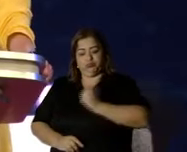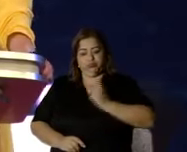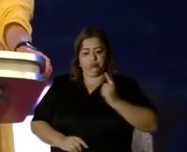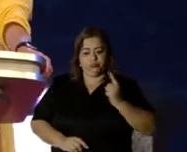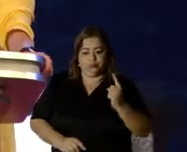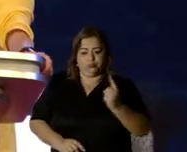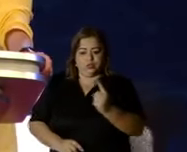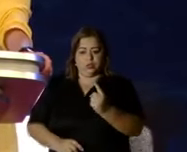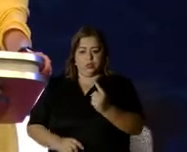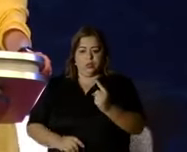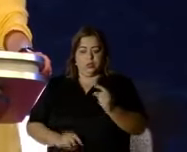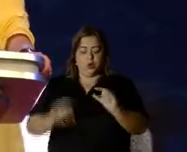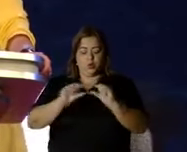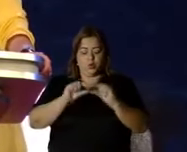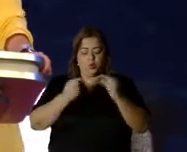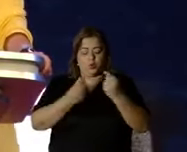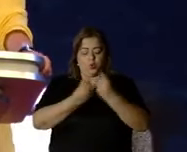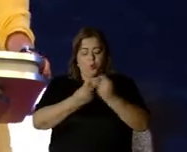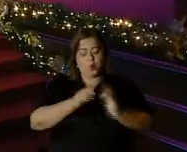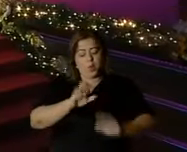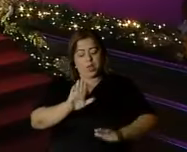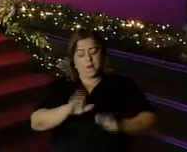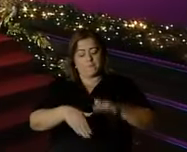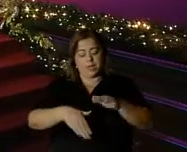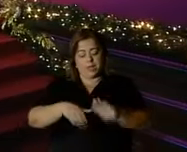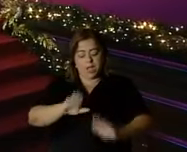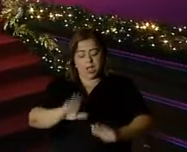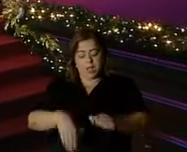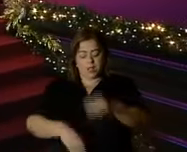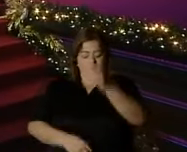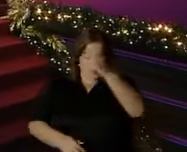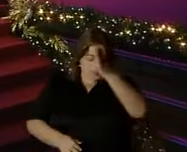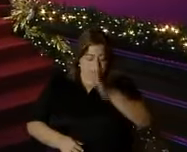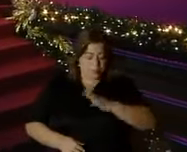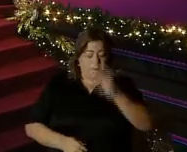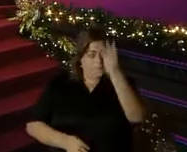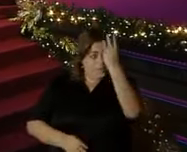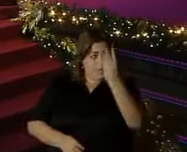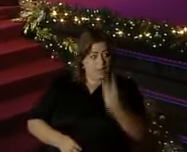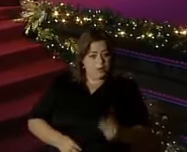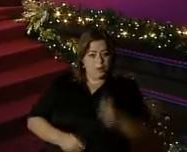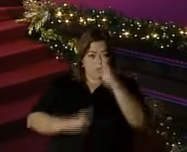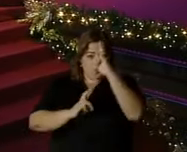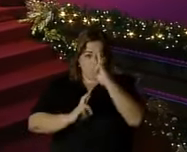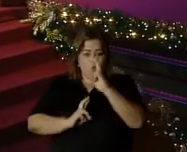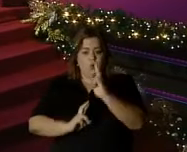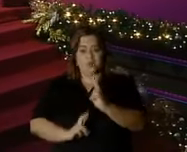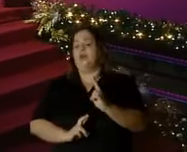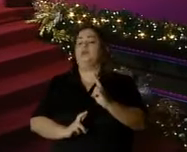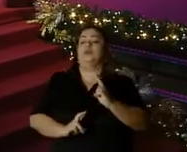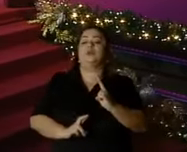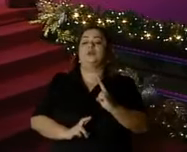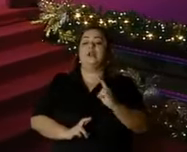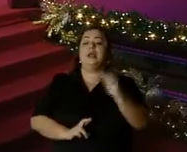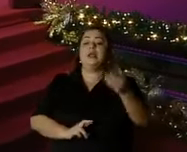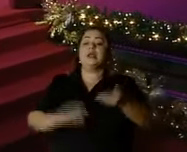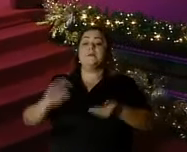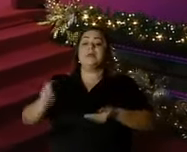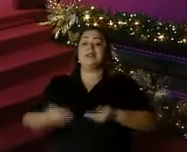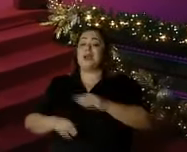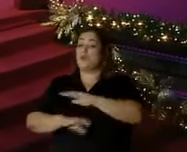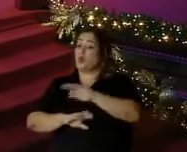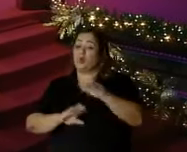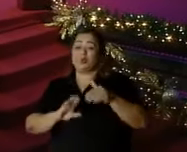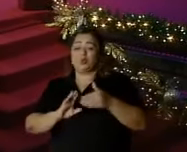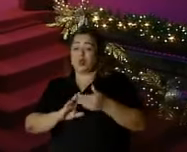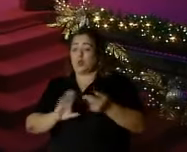caminantes que siempre están ahí. El miércoles estaremos aquí honrando al Señor y le invitamos para que sea parte de todo lo que Dios está